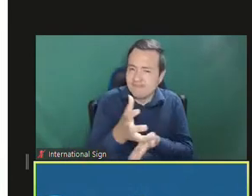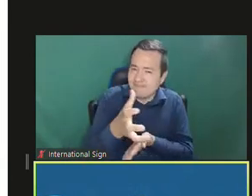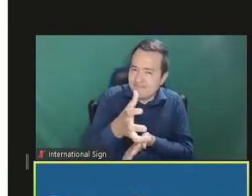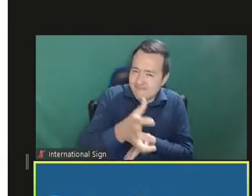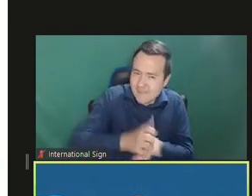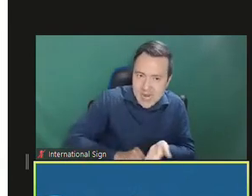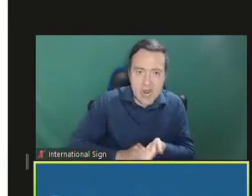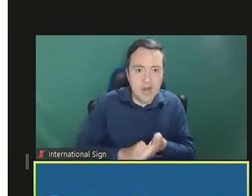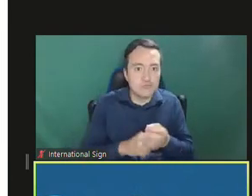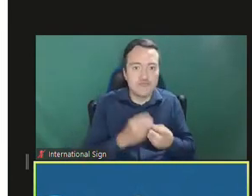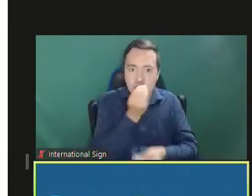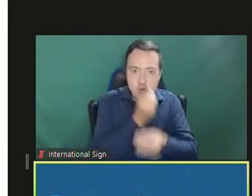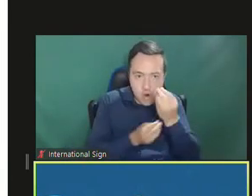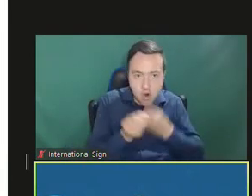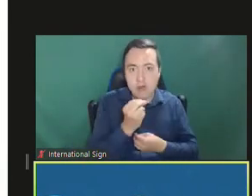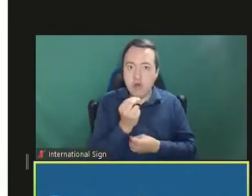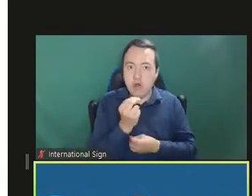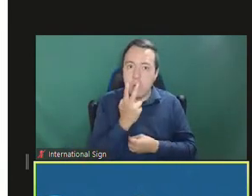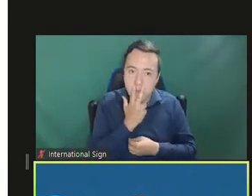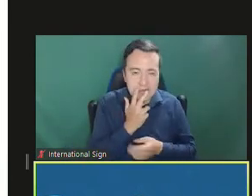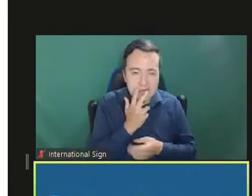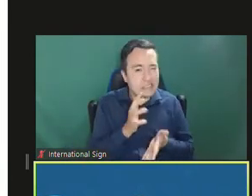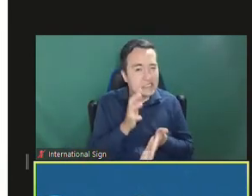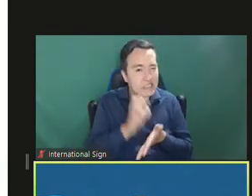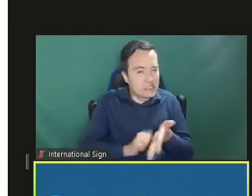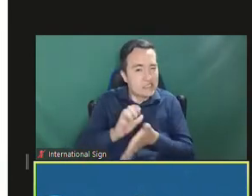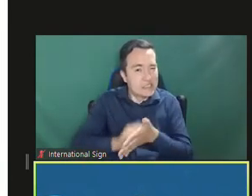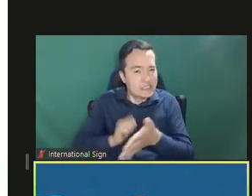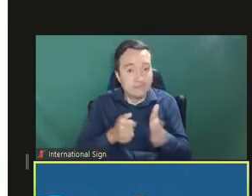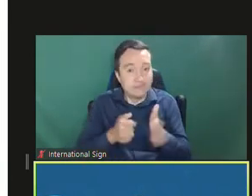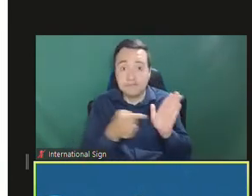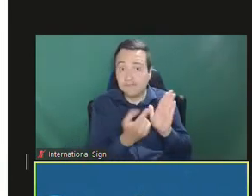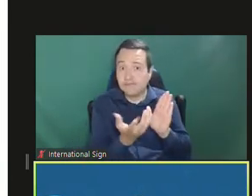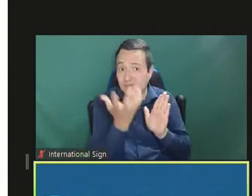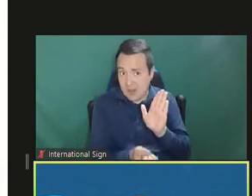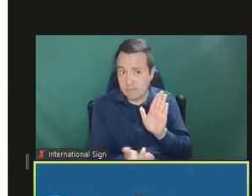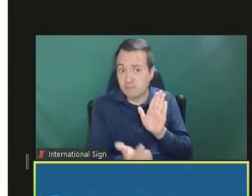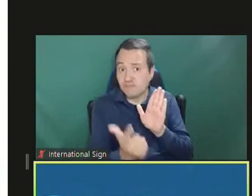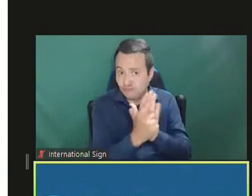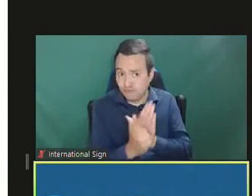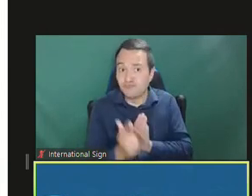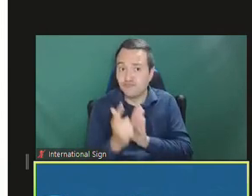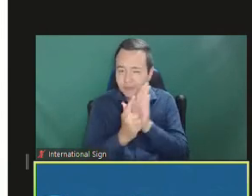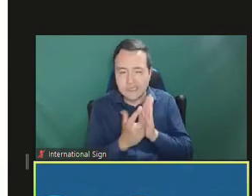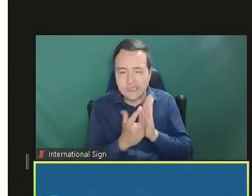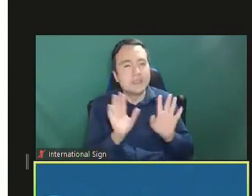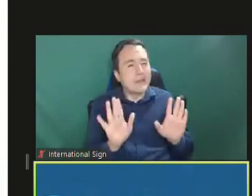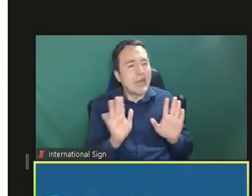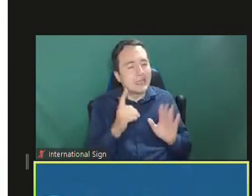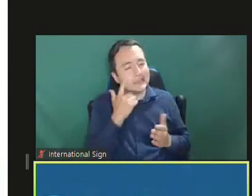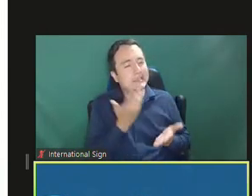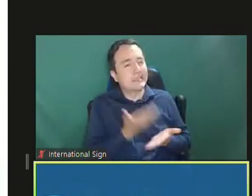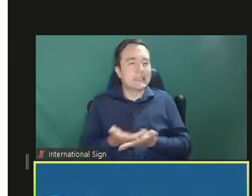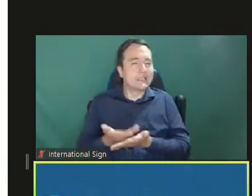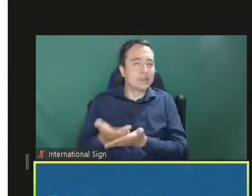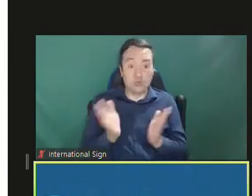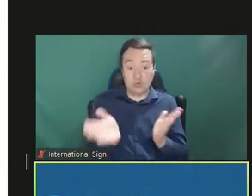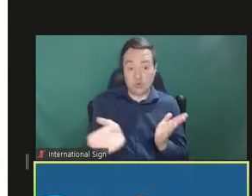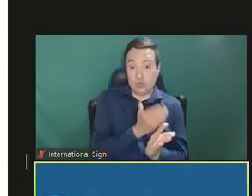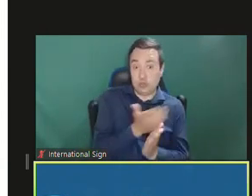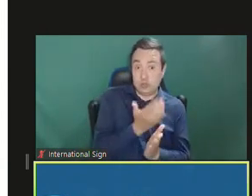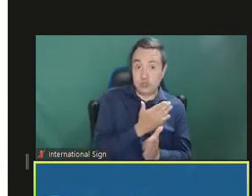puesto en entredicho digamos a esas leyes y en la constitución colombiana garantiza